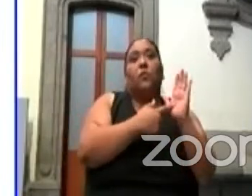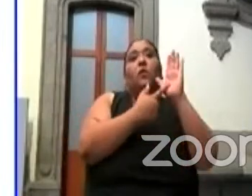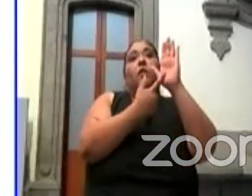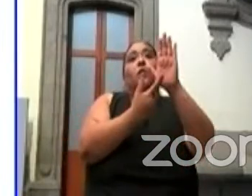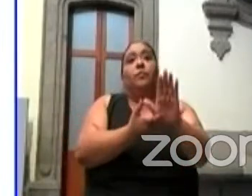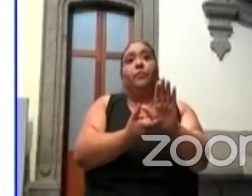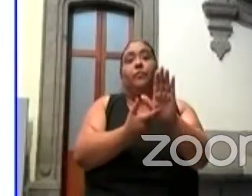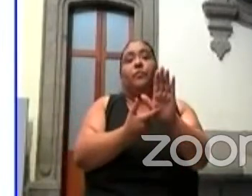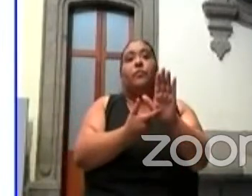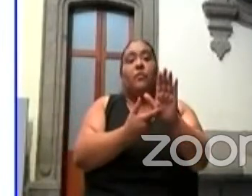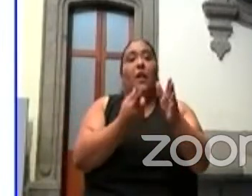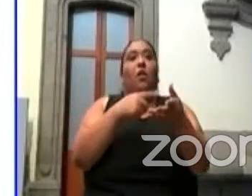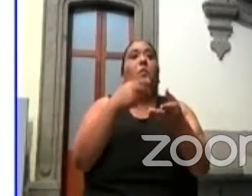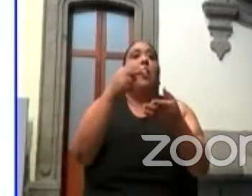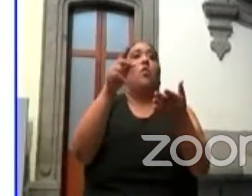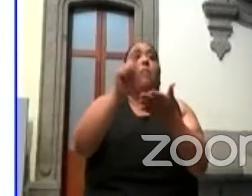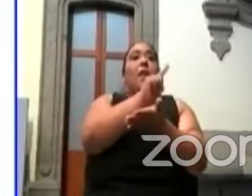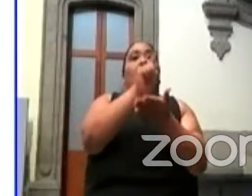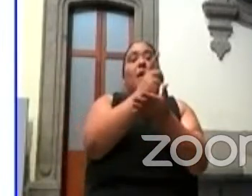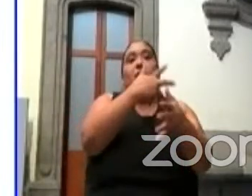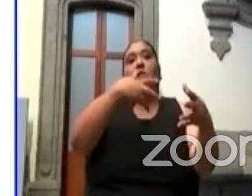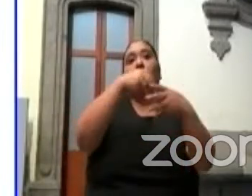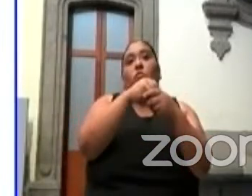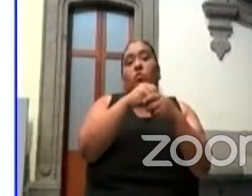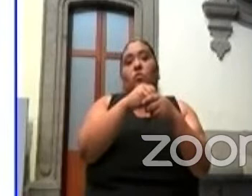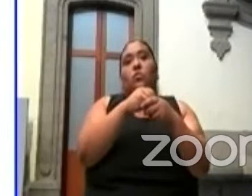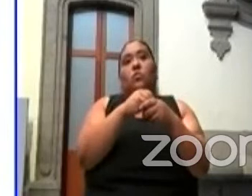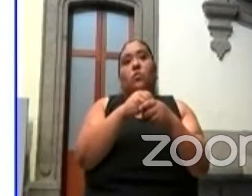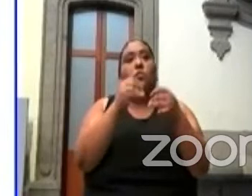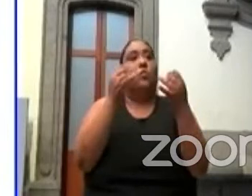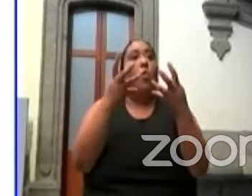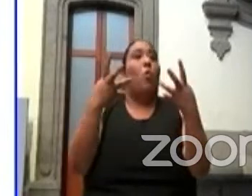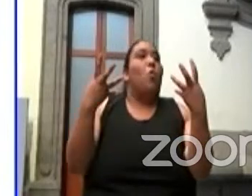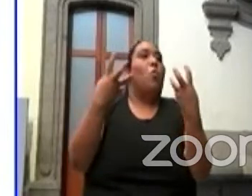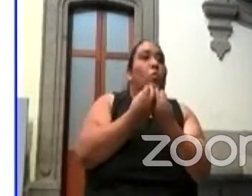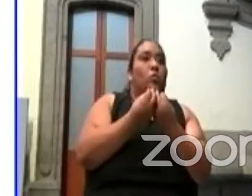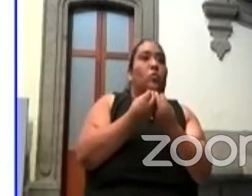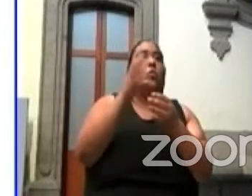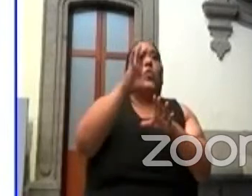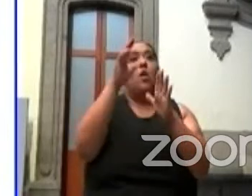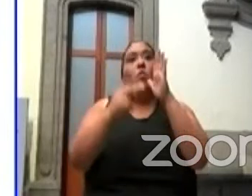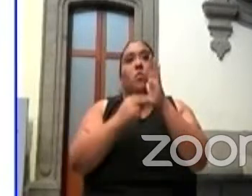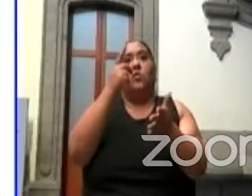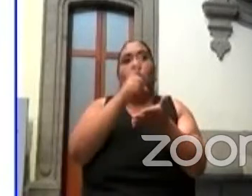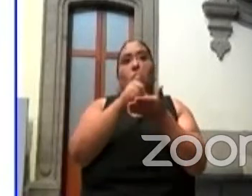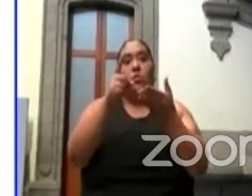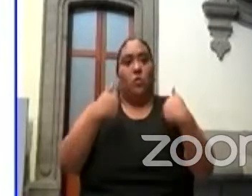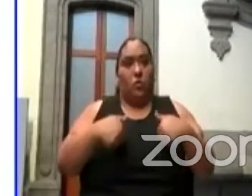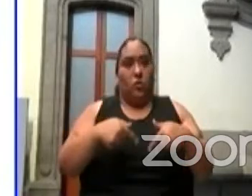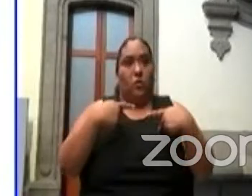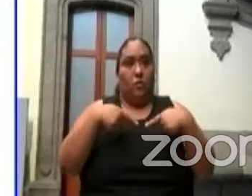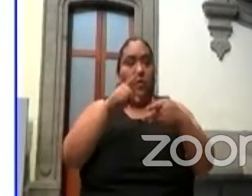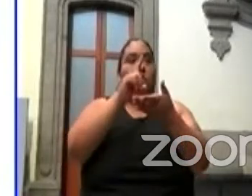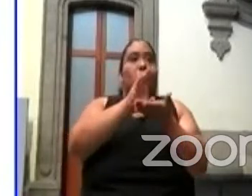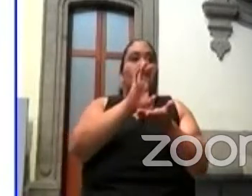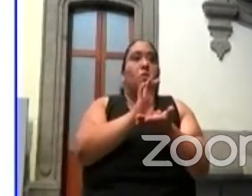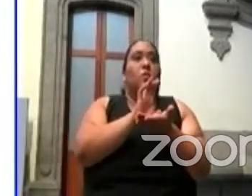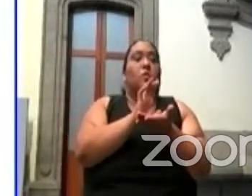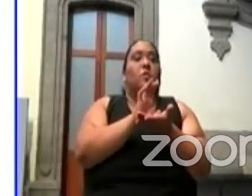de inclusión con lo que establece con la Convención de los Derechos de las Personas con Discapacidad. Paralelamente a